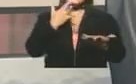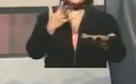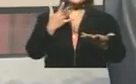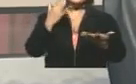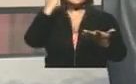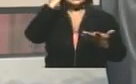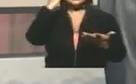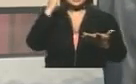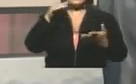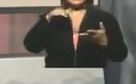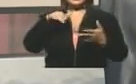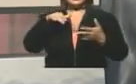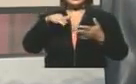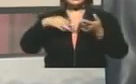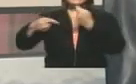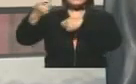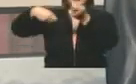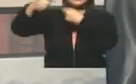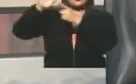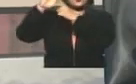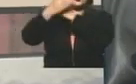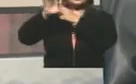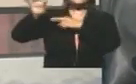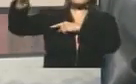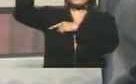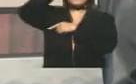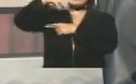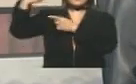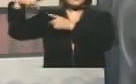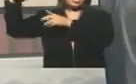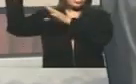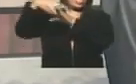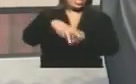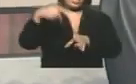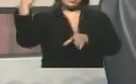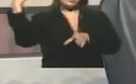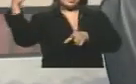de comercialización, uh-huh, de productos culturales externos, foráneos,